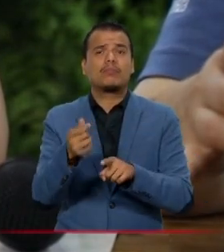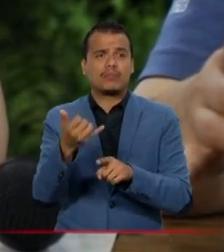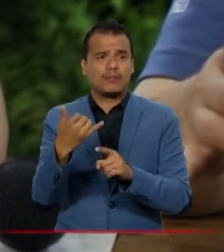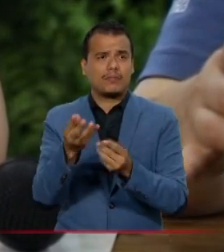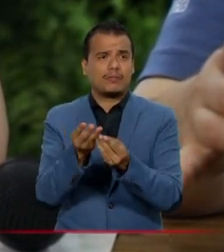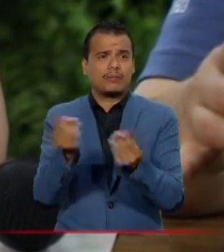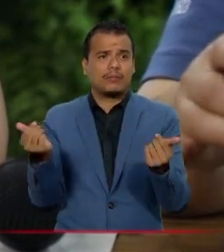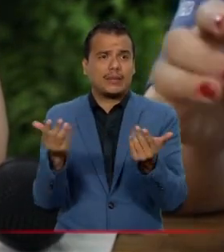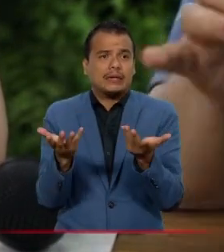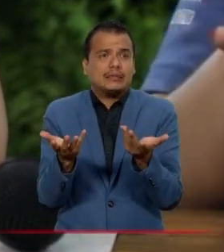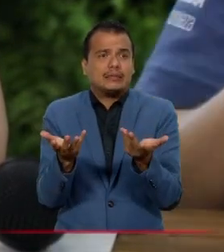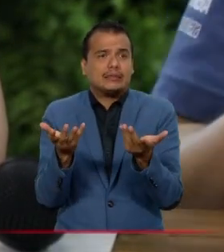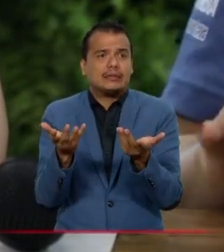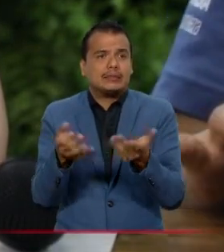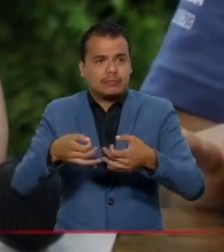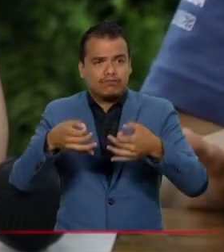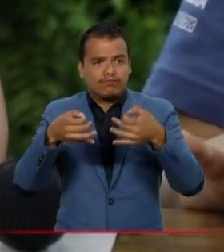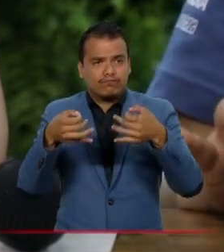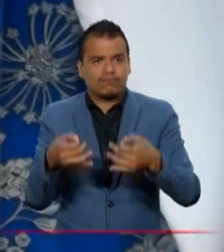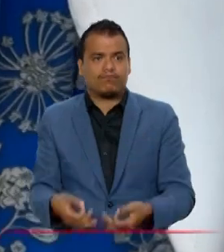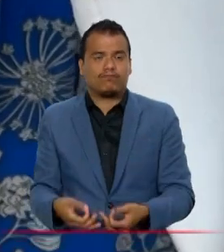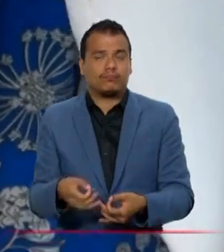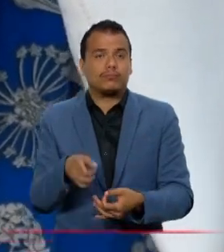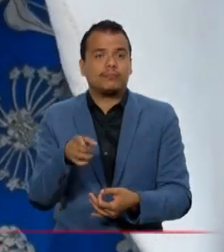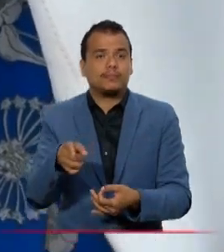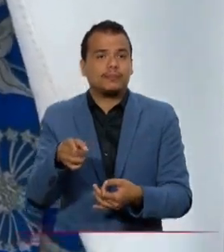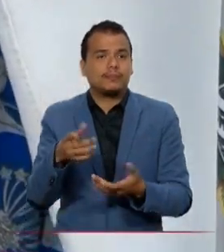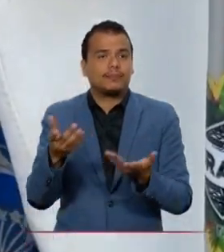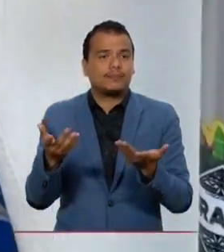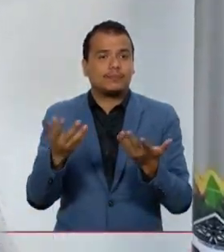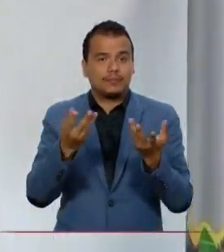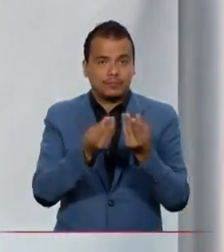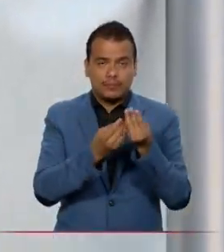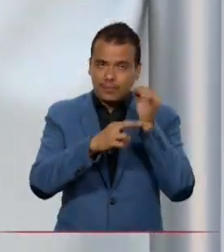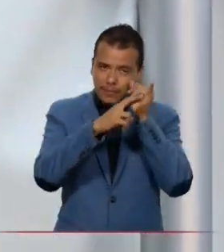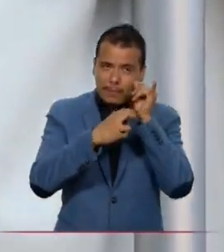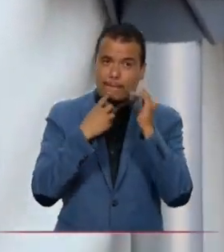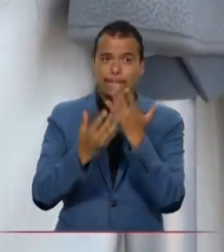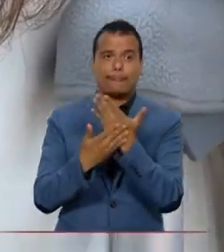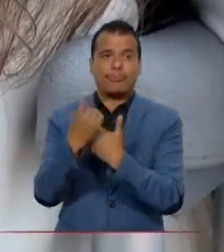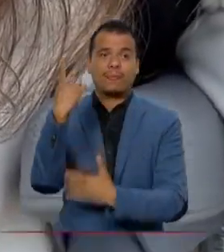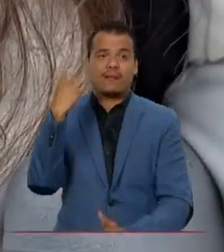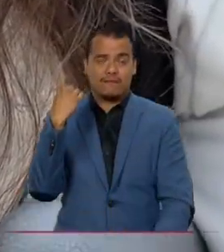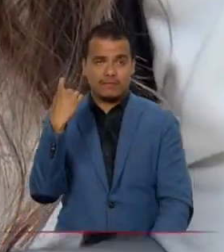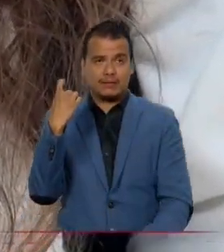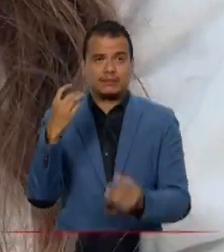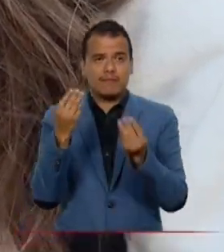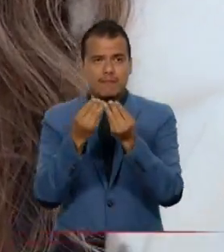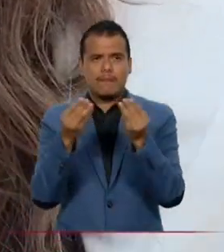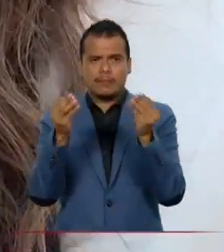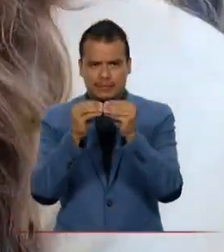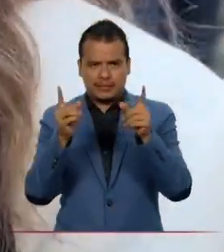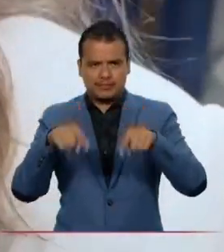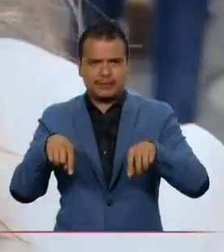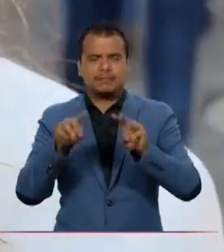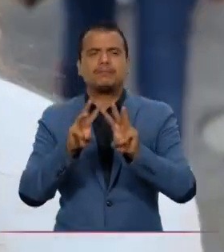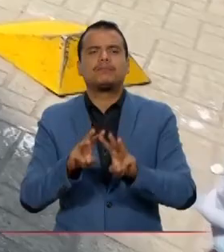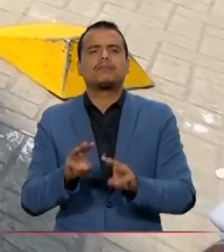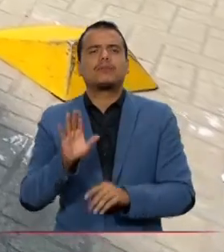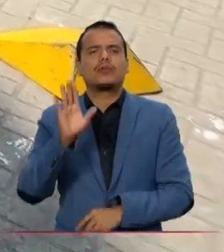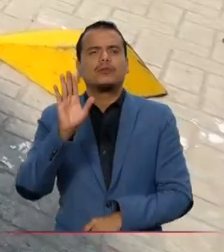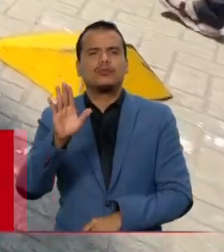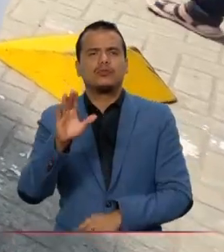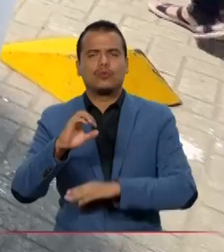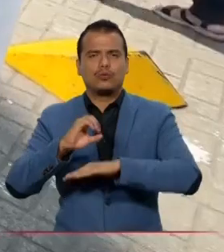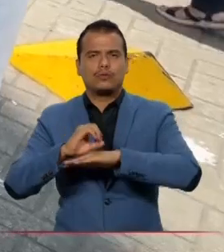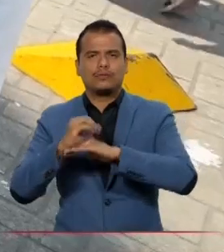aún no han sido reportadas por la ciencia. Otra alerta emitida en la cumbre de las partes provino de la Organización de Derechos Humanos. Según